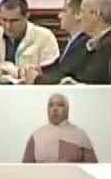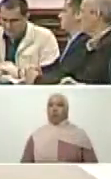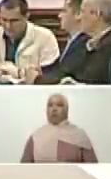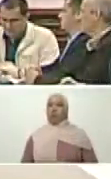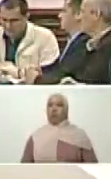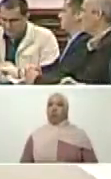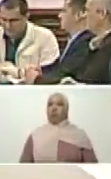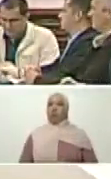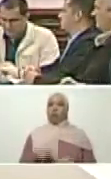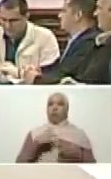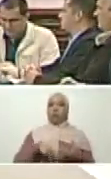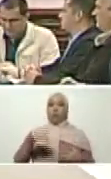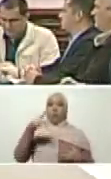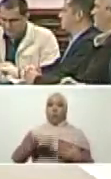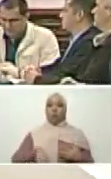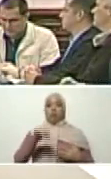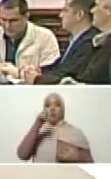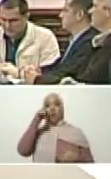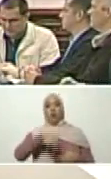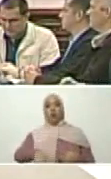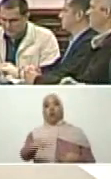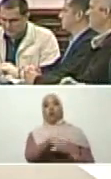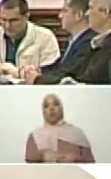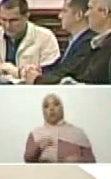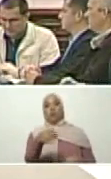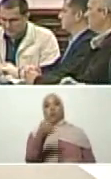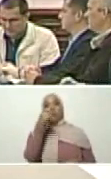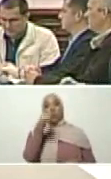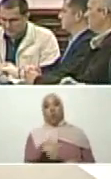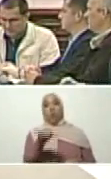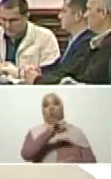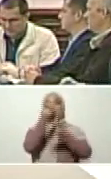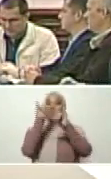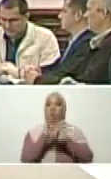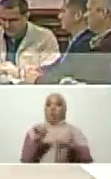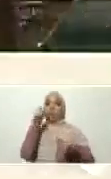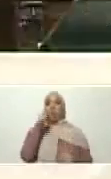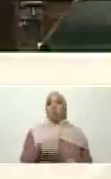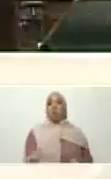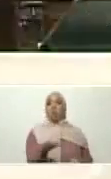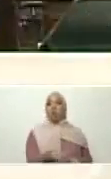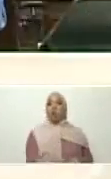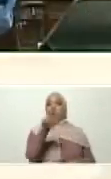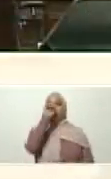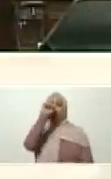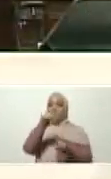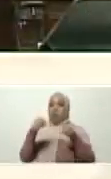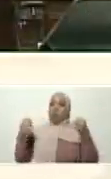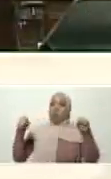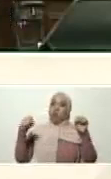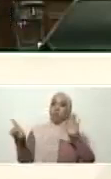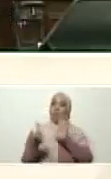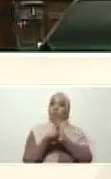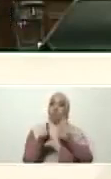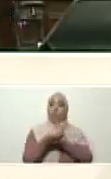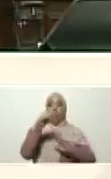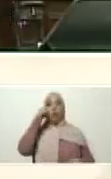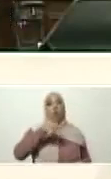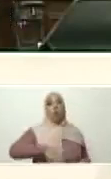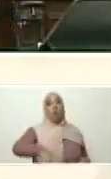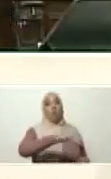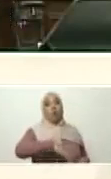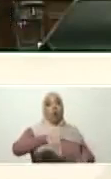cuál es el proyecto de país? Un pueblo empoderado, un pueblo feliz, un pueblo produciendo, un pueblo ejerciendo el poder, un pueblo ejerciendo